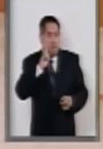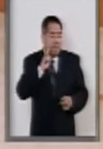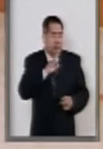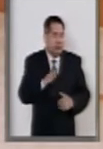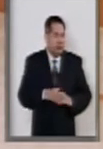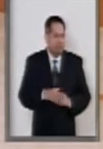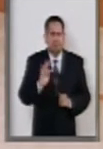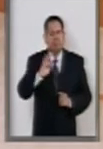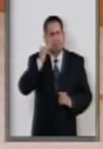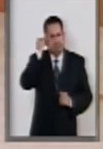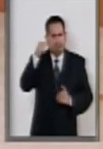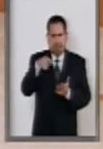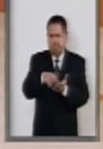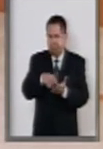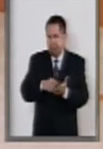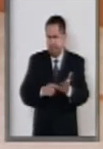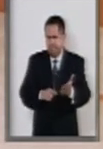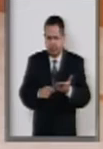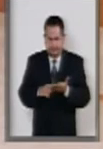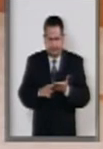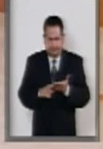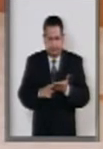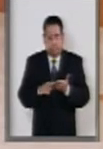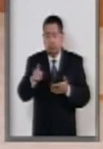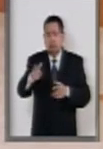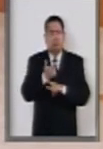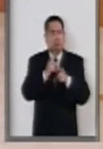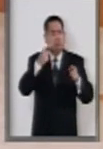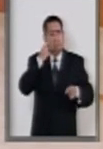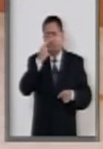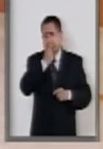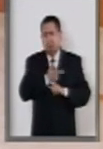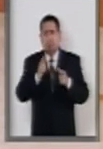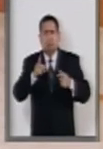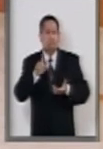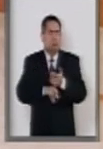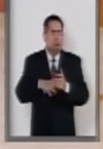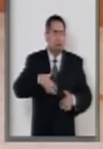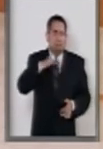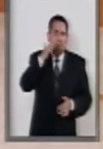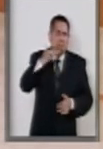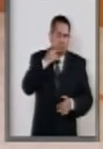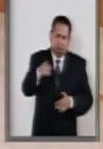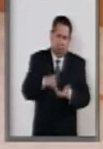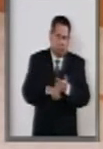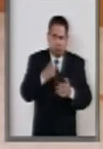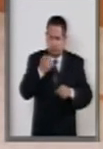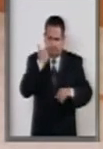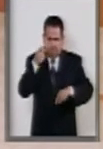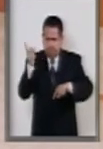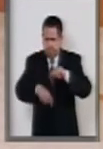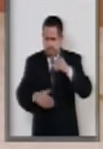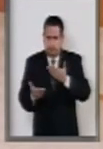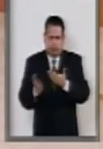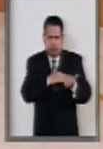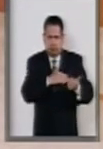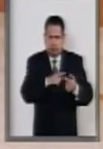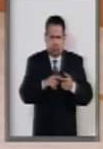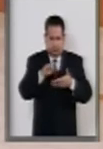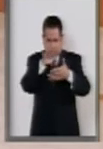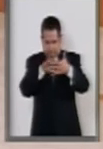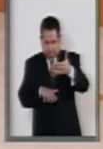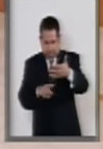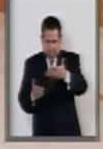que este es el reino para la discrecionalidad y la corrupción, y por ello proponemos que sea eliminado del cuerpo